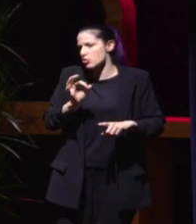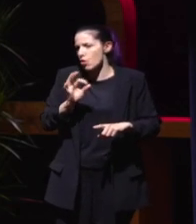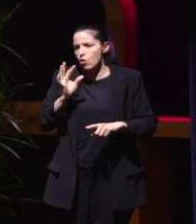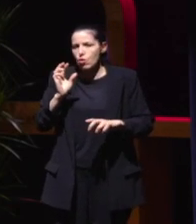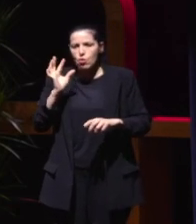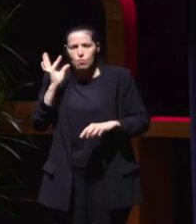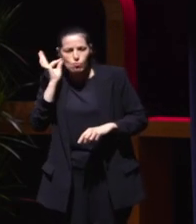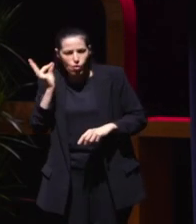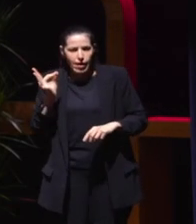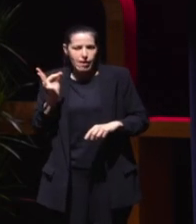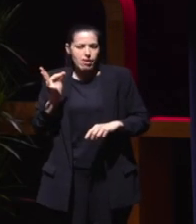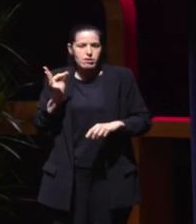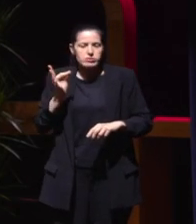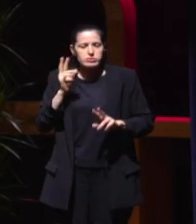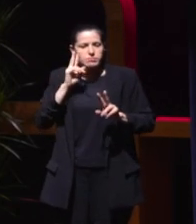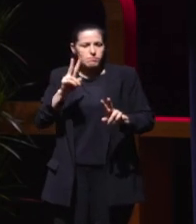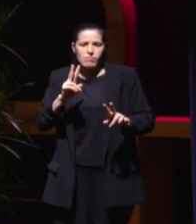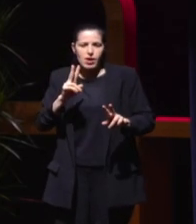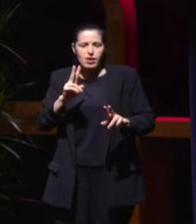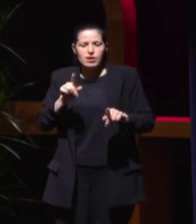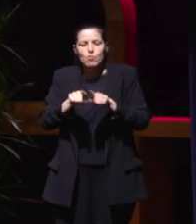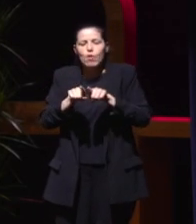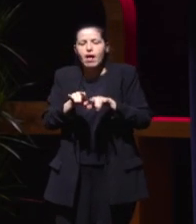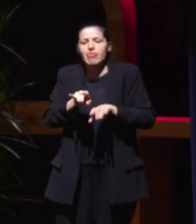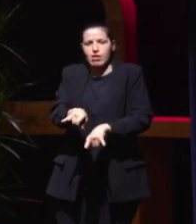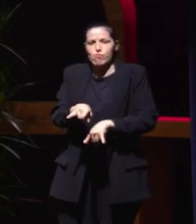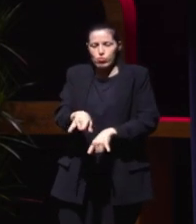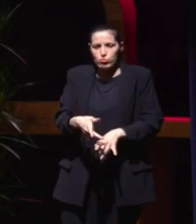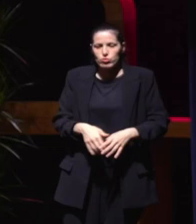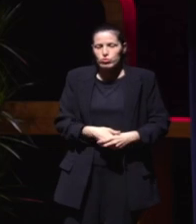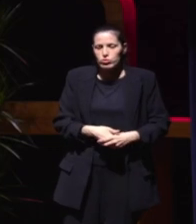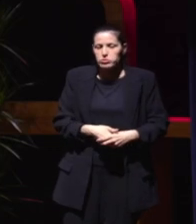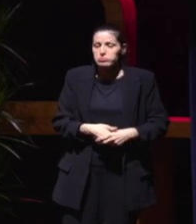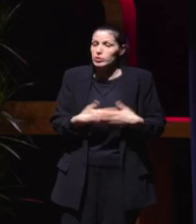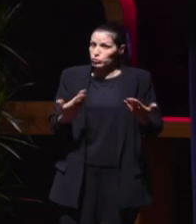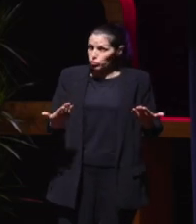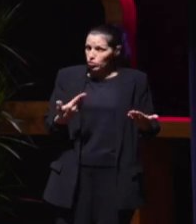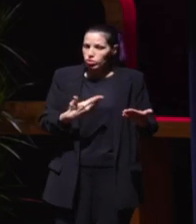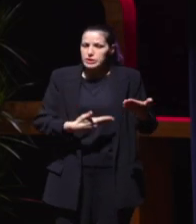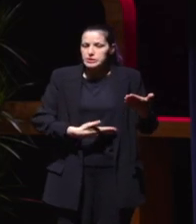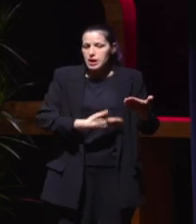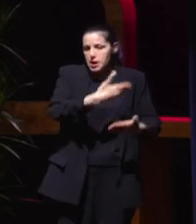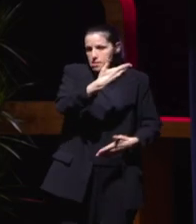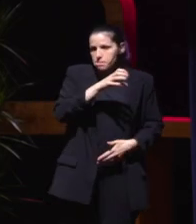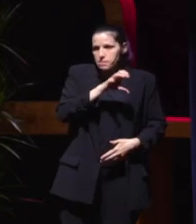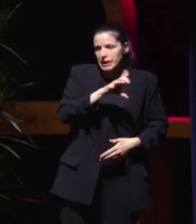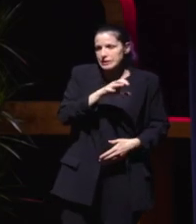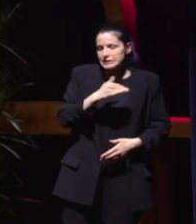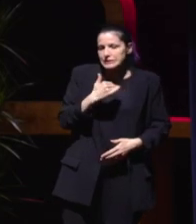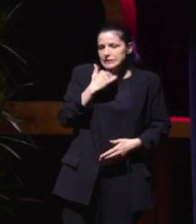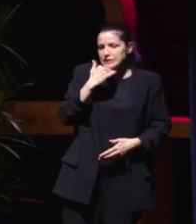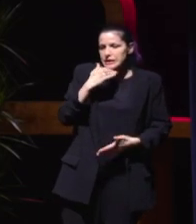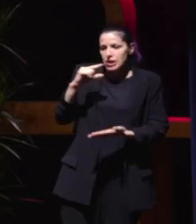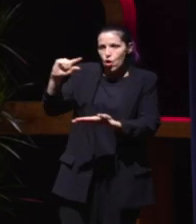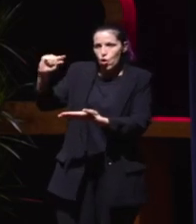artistas españoles a los que insulta durante todos estos años insultado Pues el país cayó en la tentación de contratar a boyero